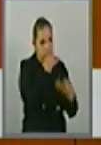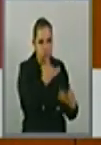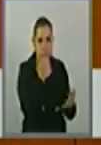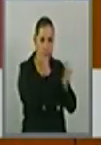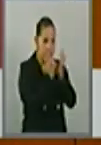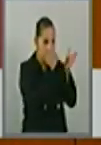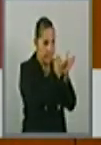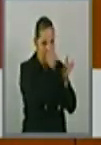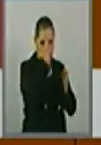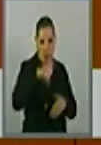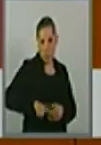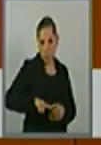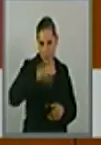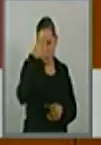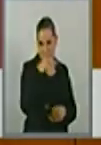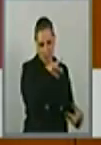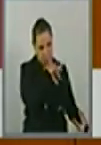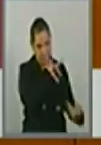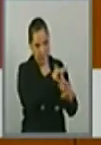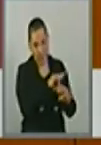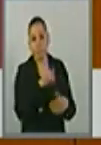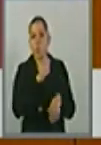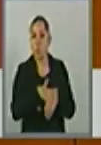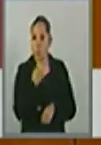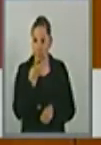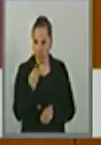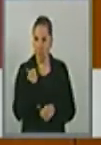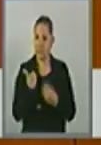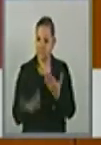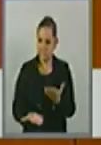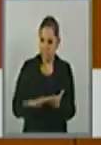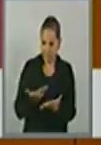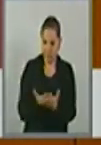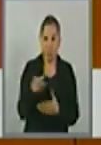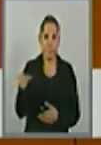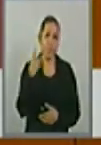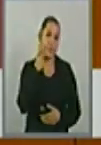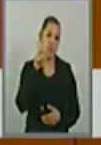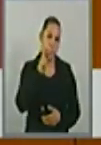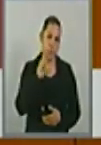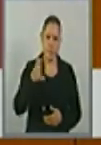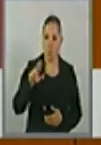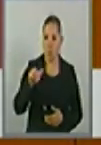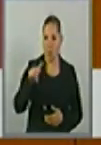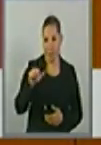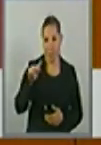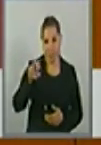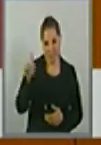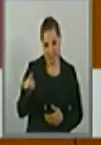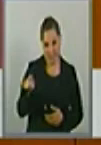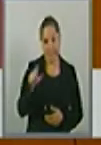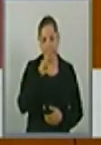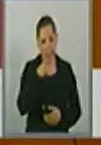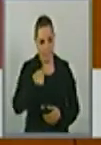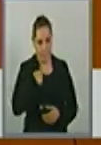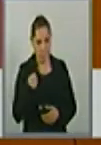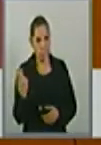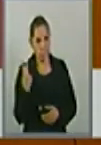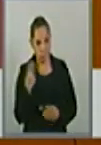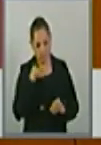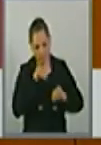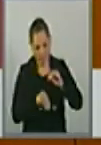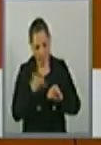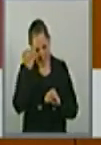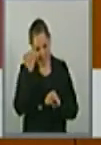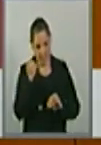es por ello que presenta el nombre de la diputada blanca margarita cuarta y del mío propio esta iniciativa con proyecto de